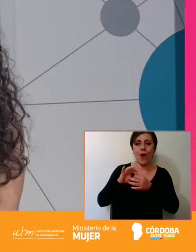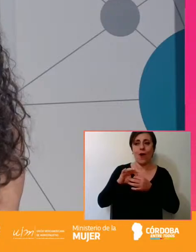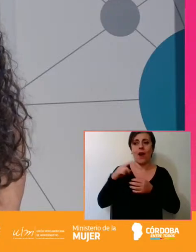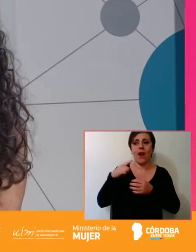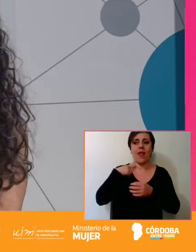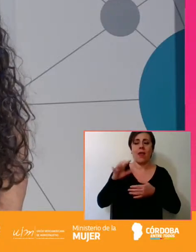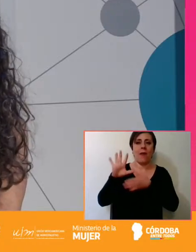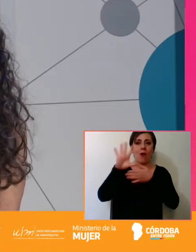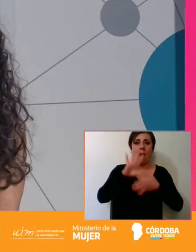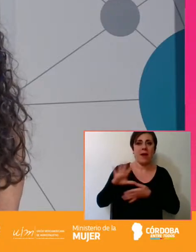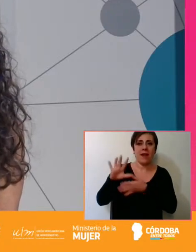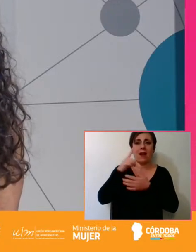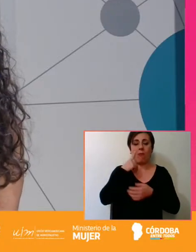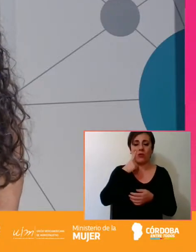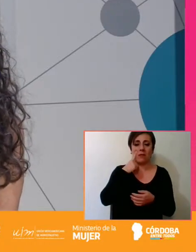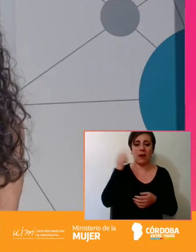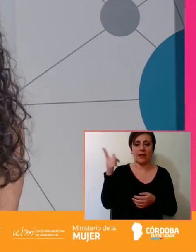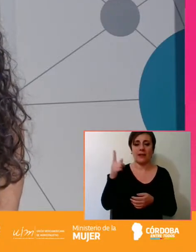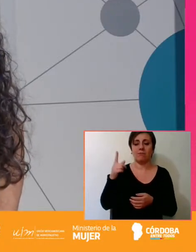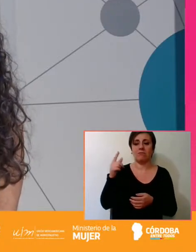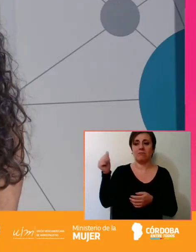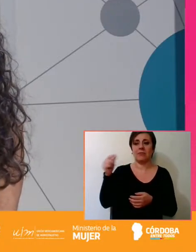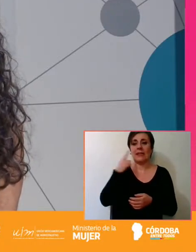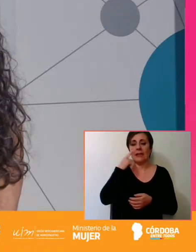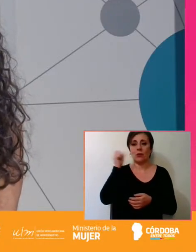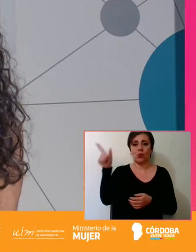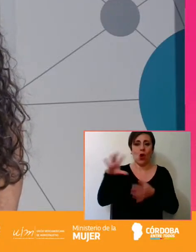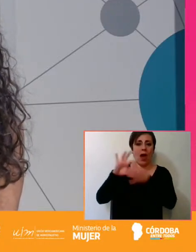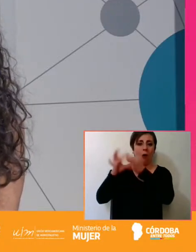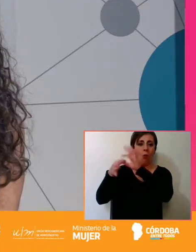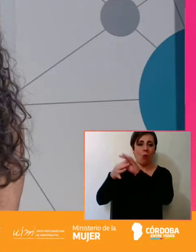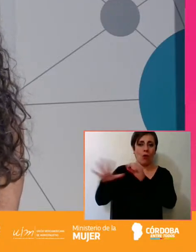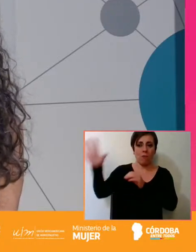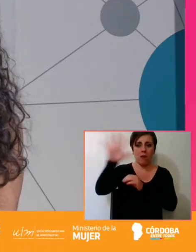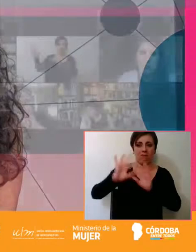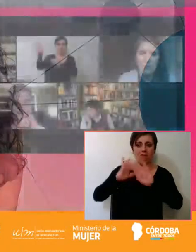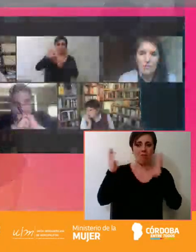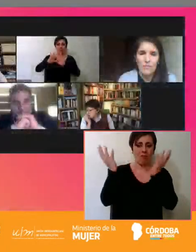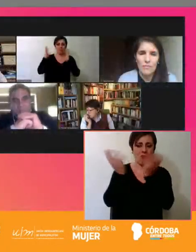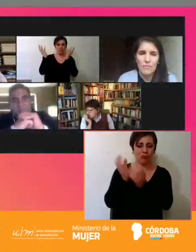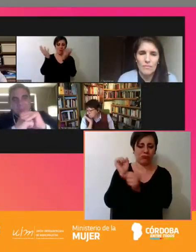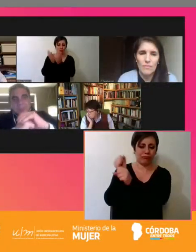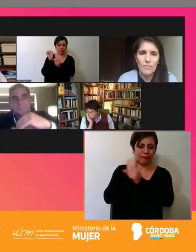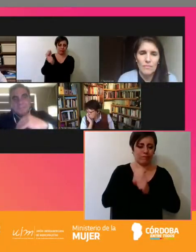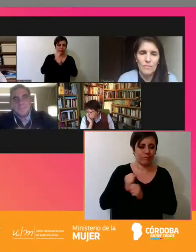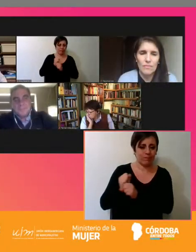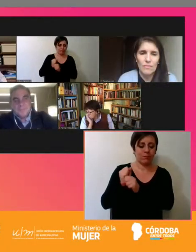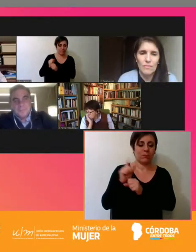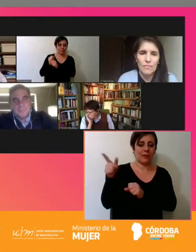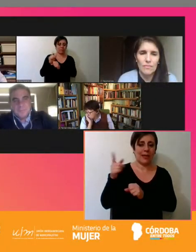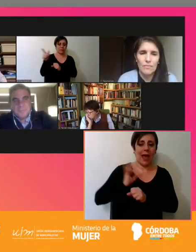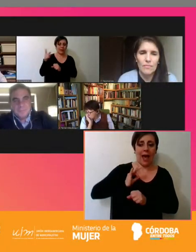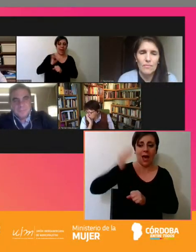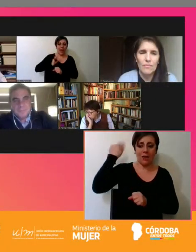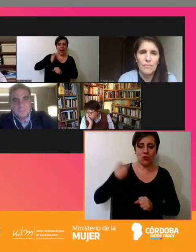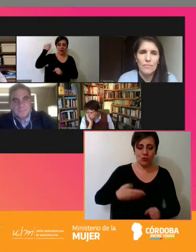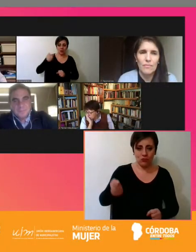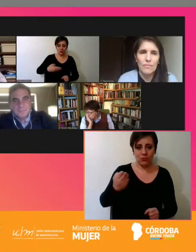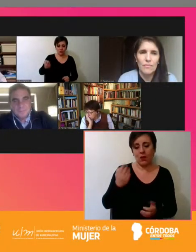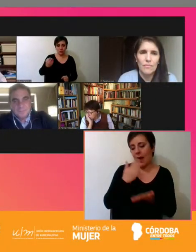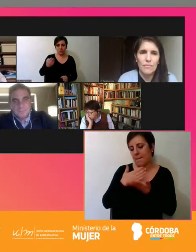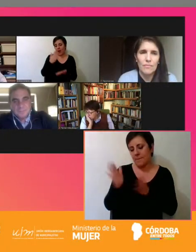es una entidad europea que tiene trabajo en todo el mundo y que en los últimos años ha tenido, más allá